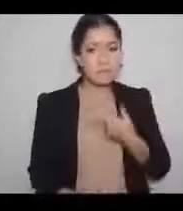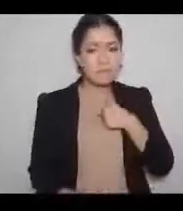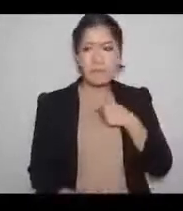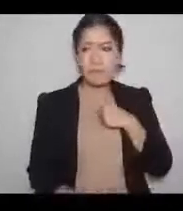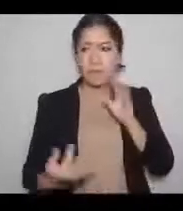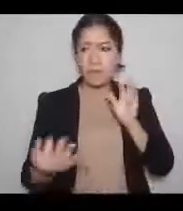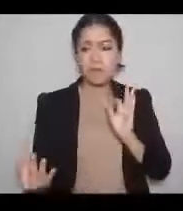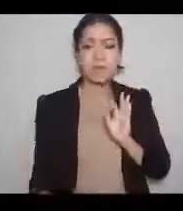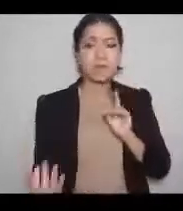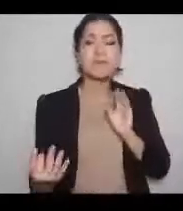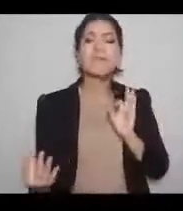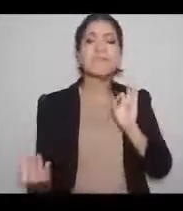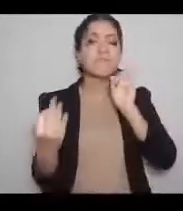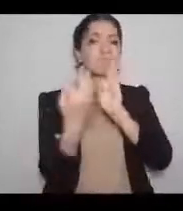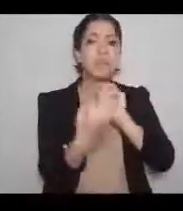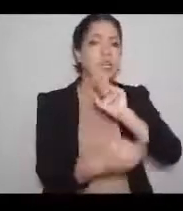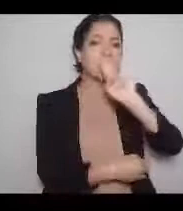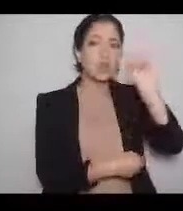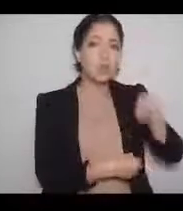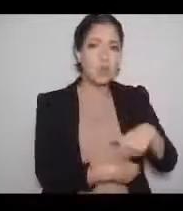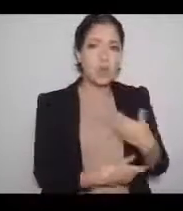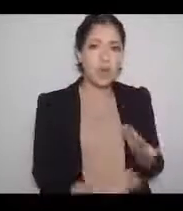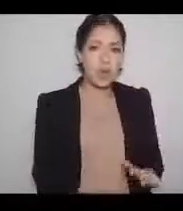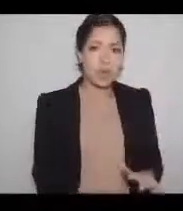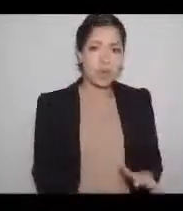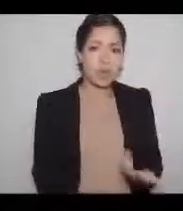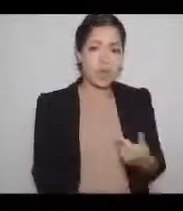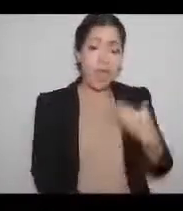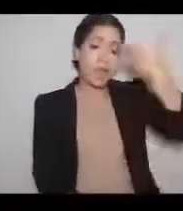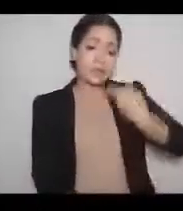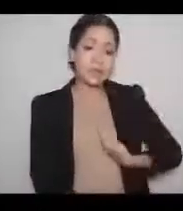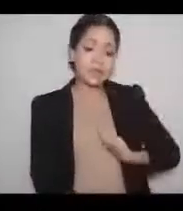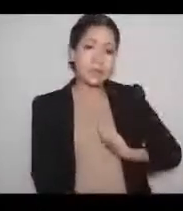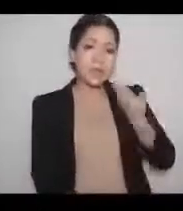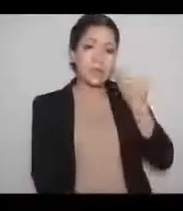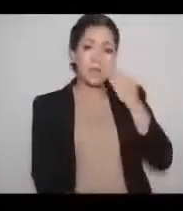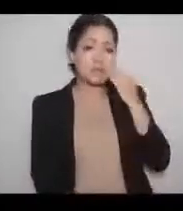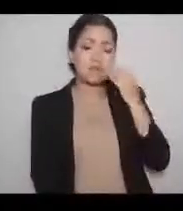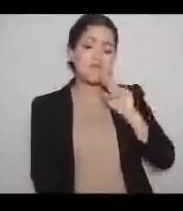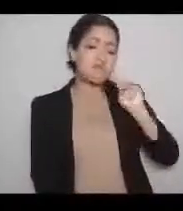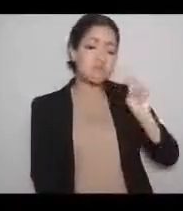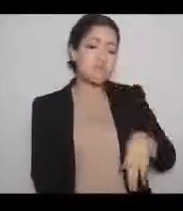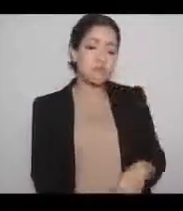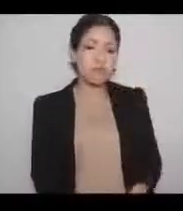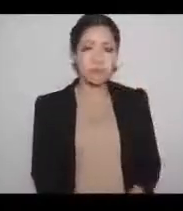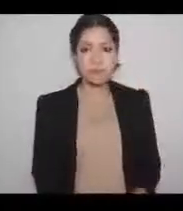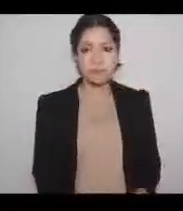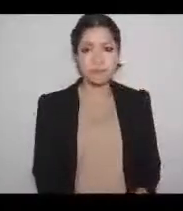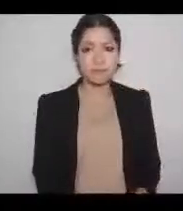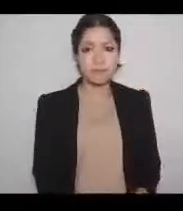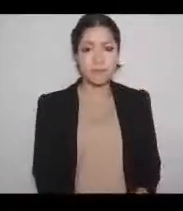¿Con quién creciste? Con mi abuela. ¿Te dijo algo de tu padre?